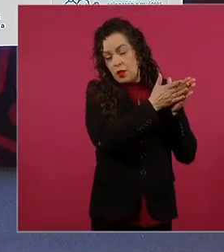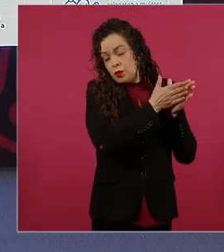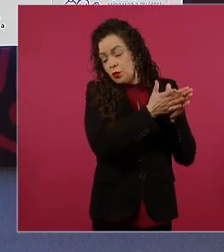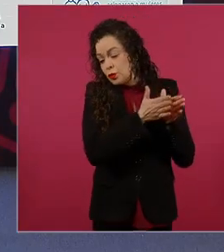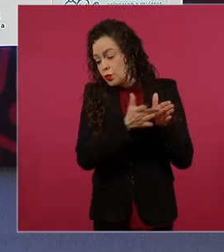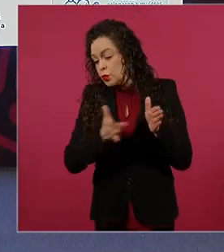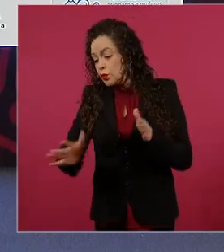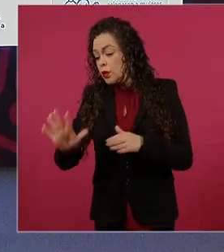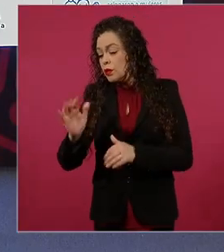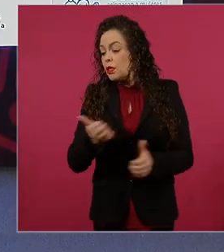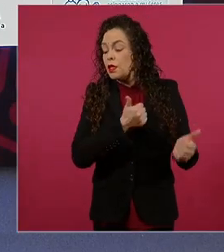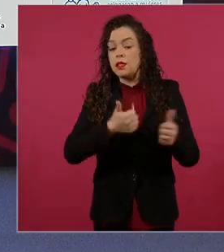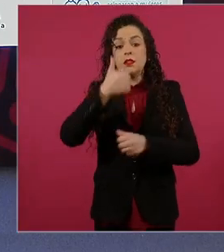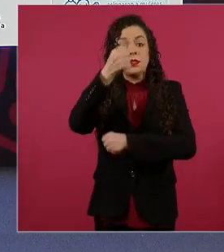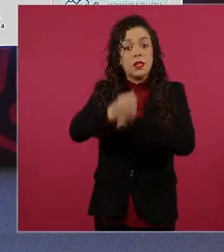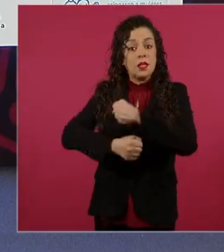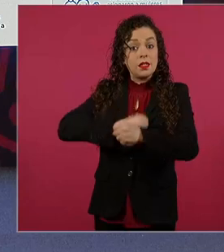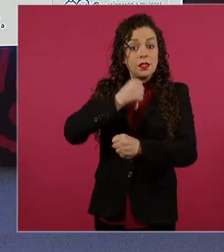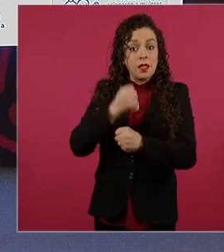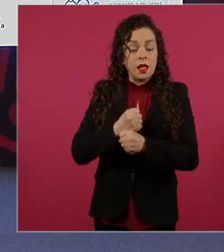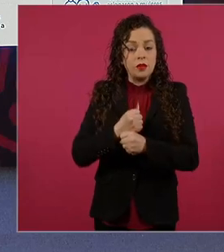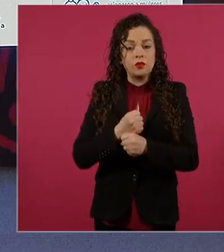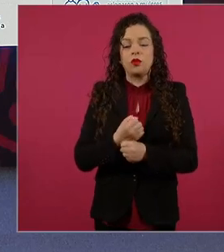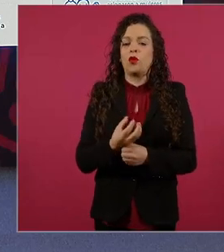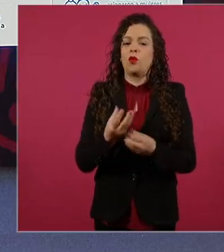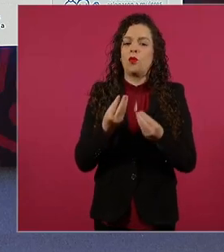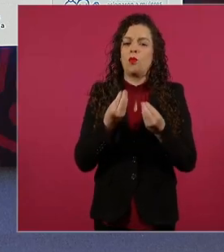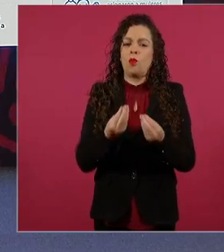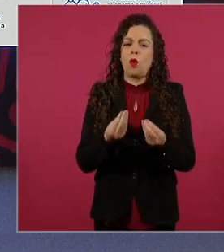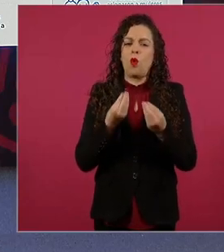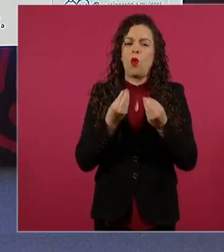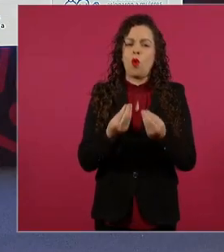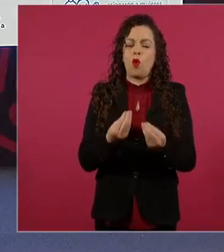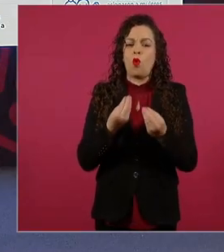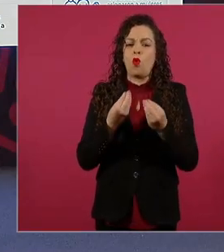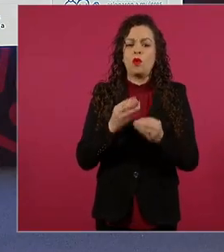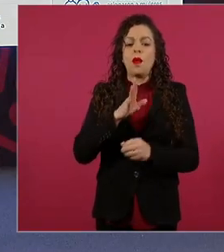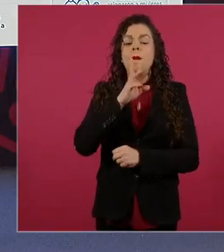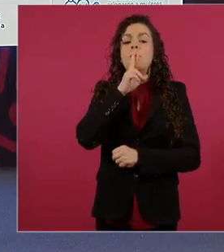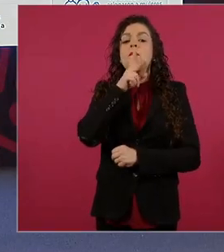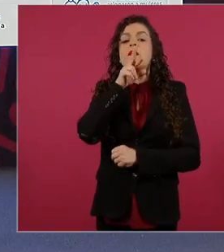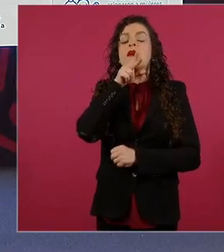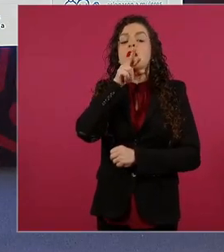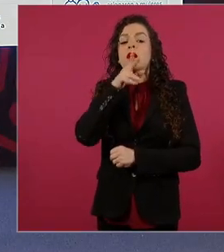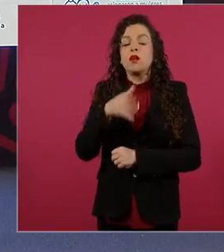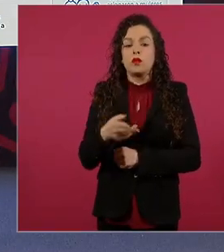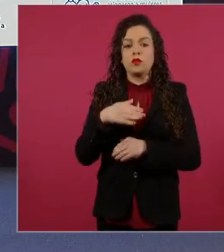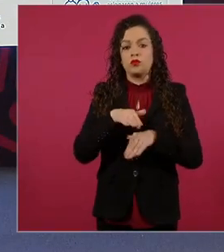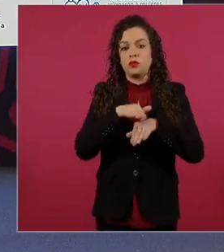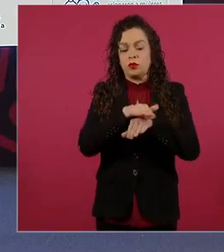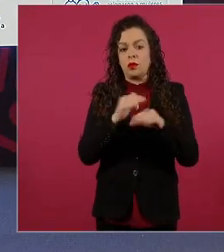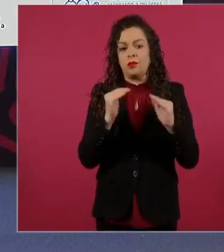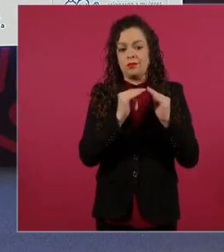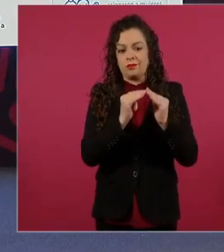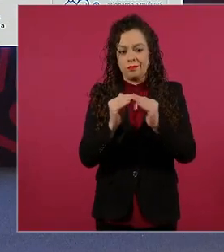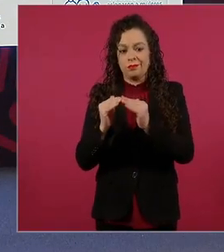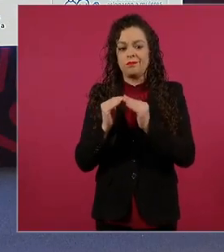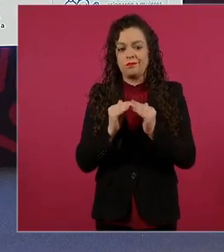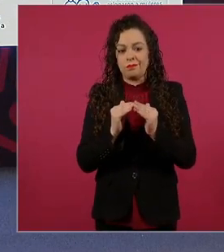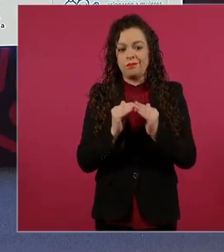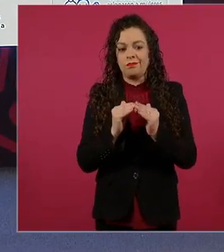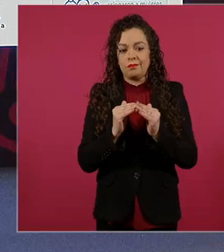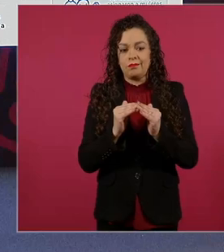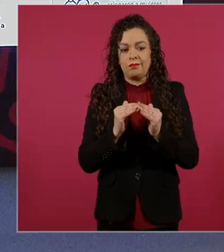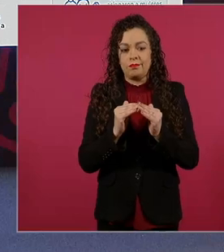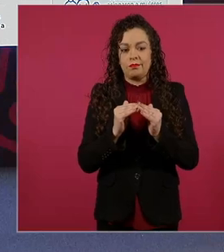trabajo, donde hubo un cambio significativo de la visión respecto de la vivienda. Dejamos de verla como